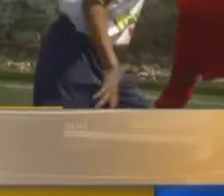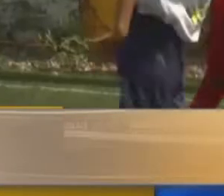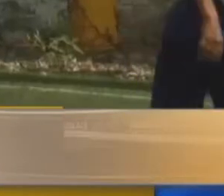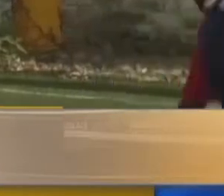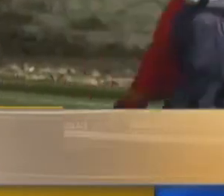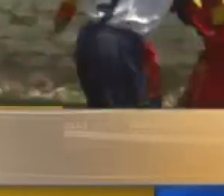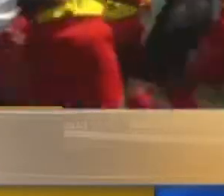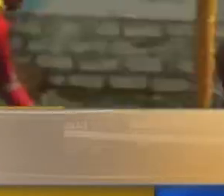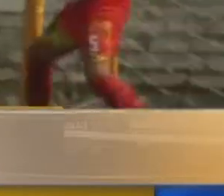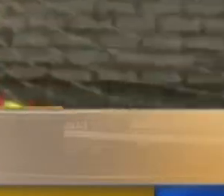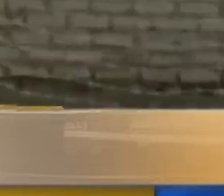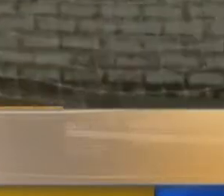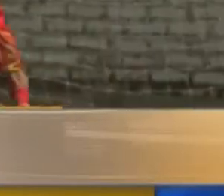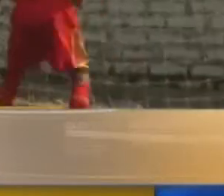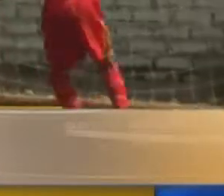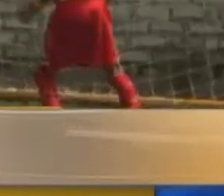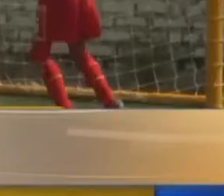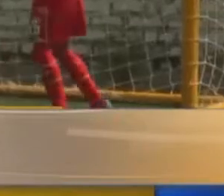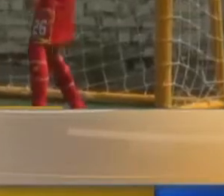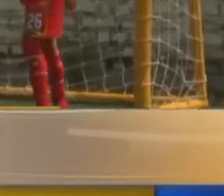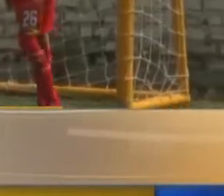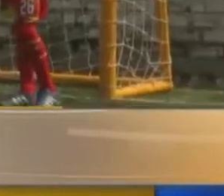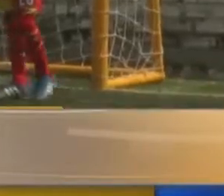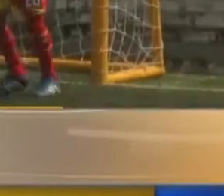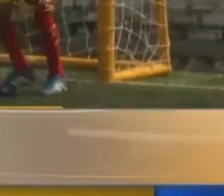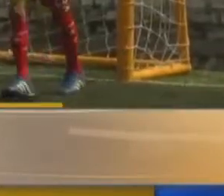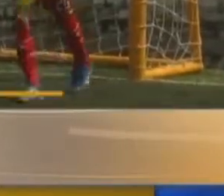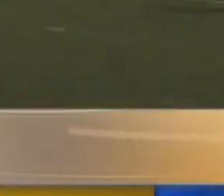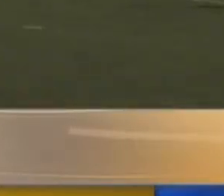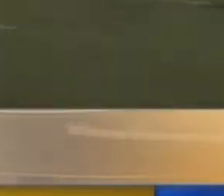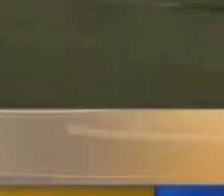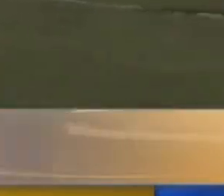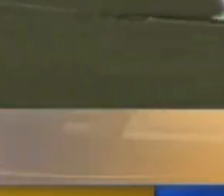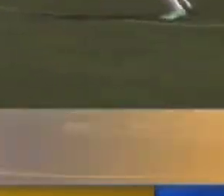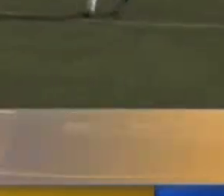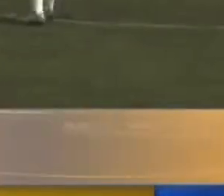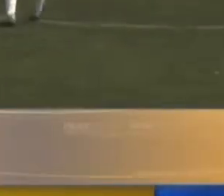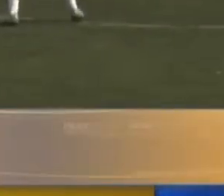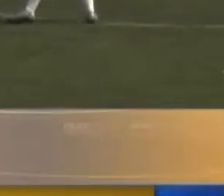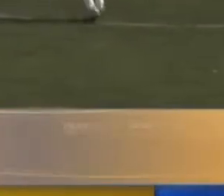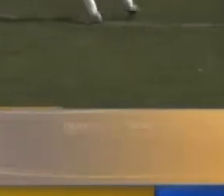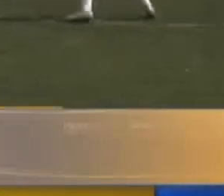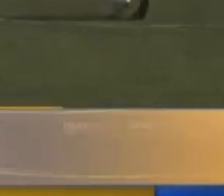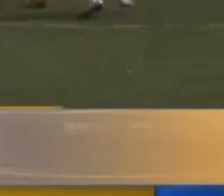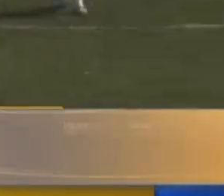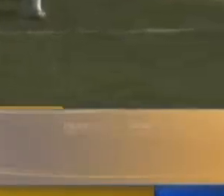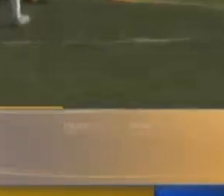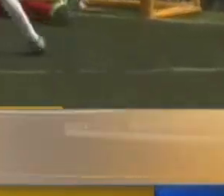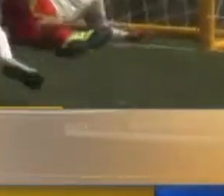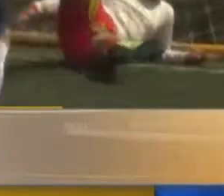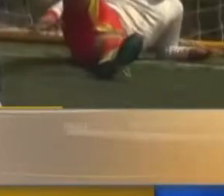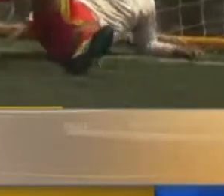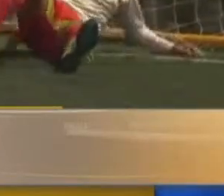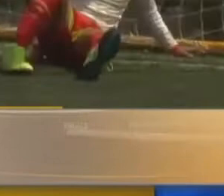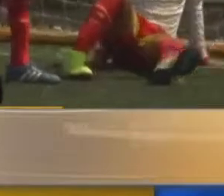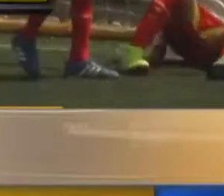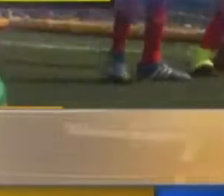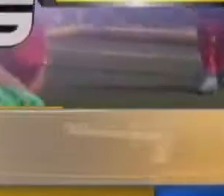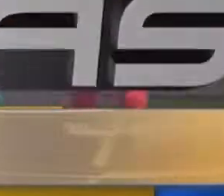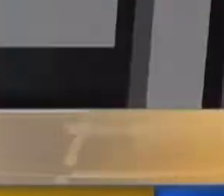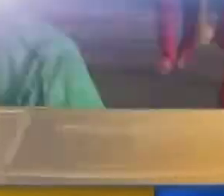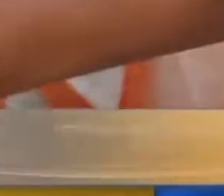deportes, a domingo la tercera ronda del torneo Copa Yugorcito en la cancha sintética monumental. Son 10 los equipos que ya se encuentran en la siguiente ronda